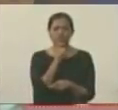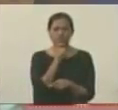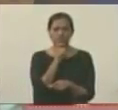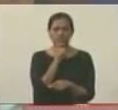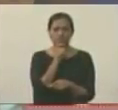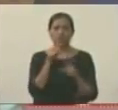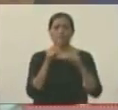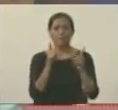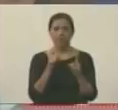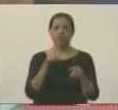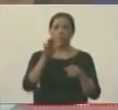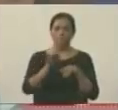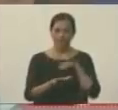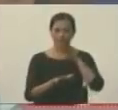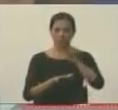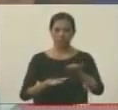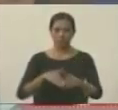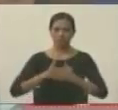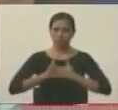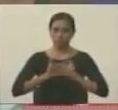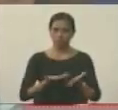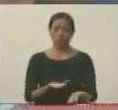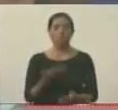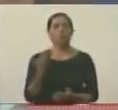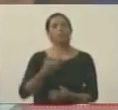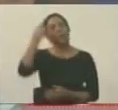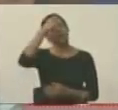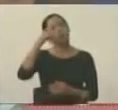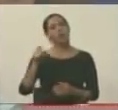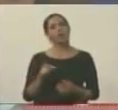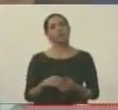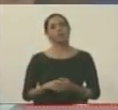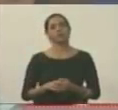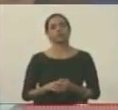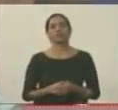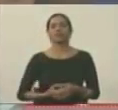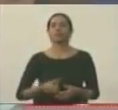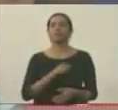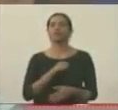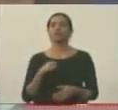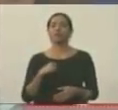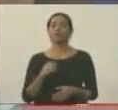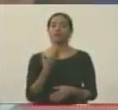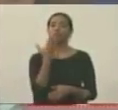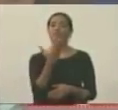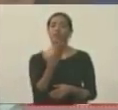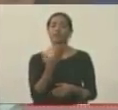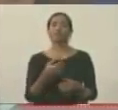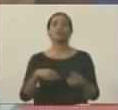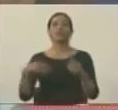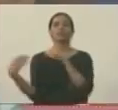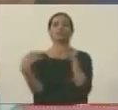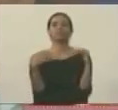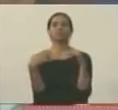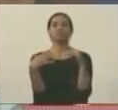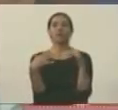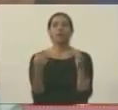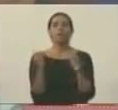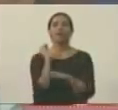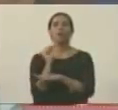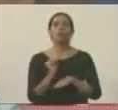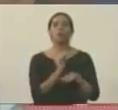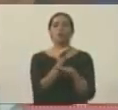garantizando lo fundamental para el pueblo y personalmente estoy de frente a esta batalla para proteger al pueblo